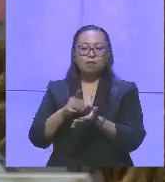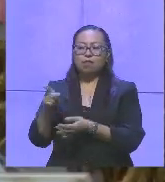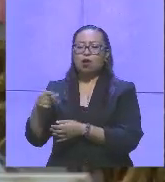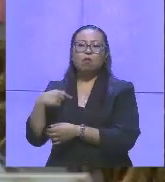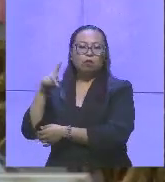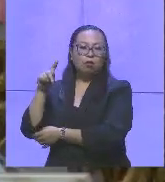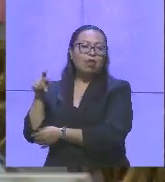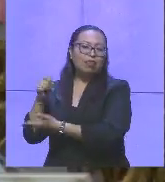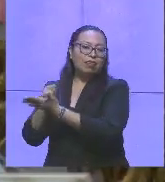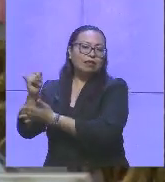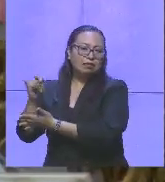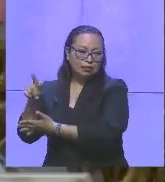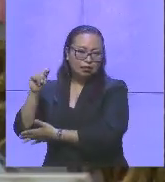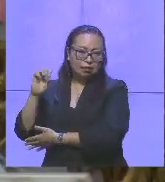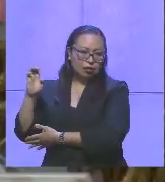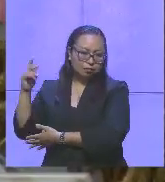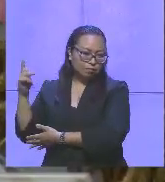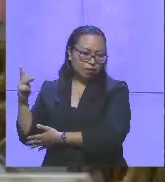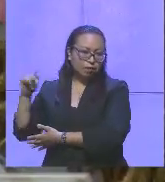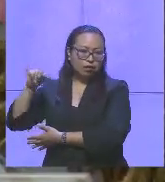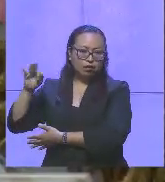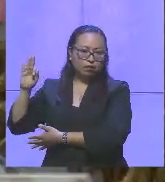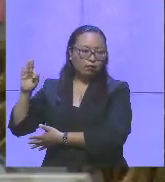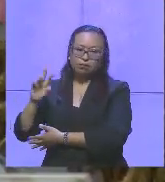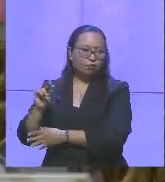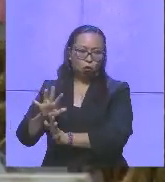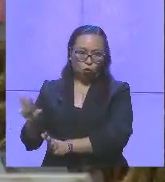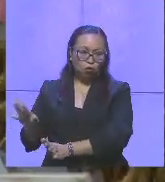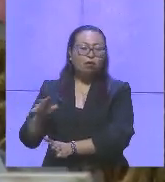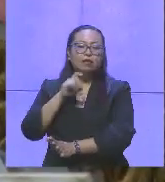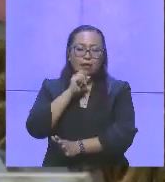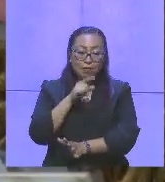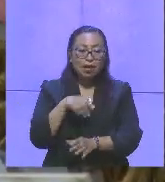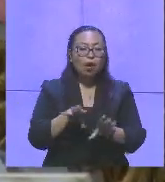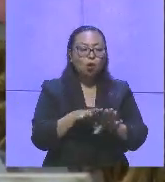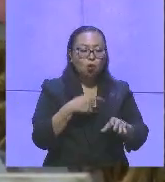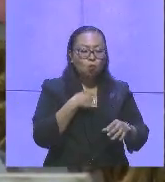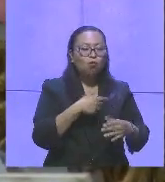ustedes sabrán, pues los parámetros de un expediente te pueden